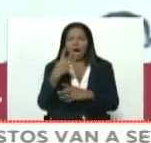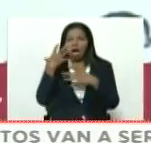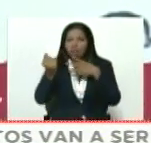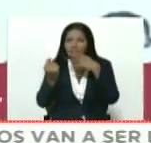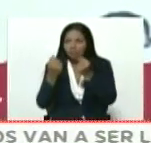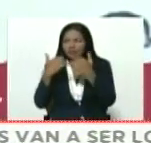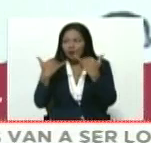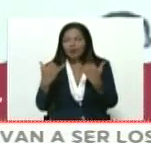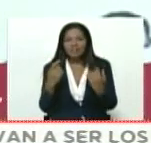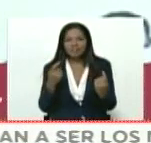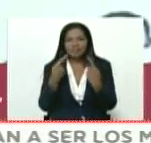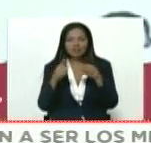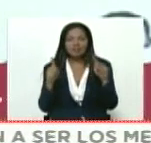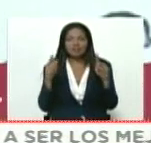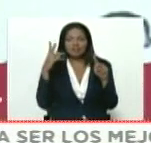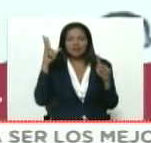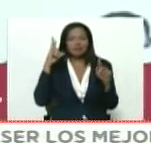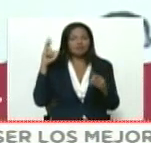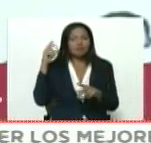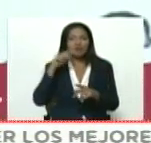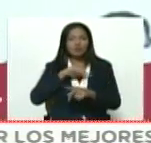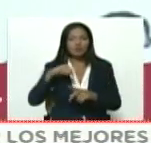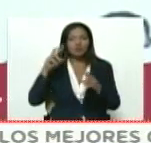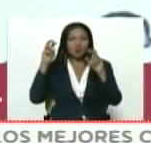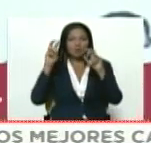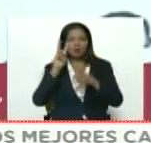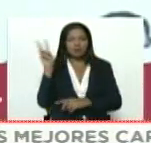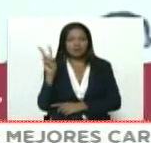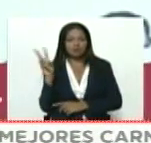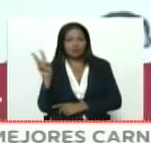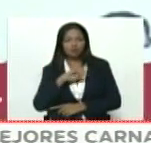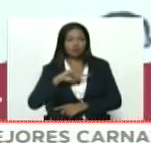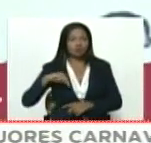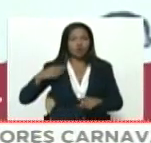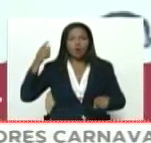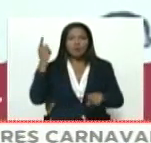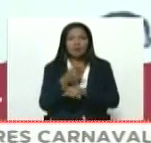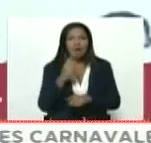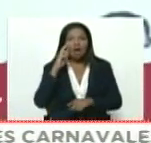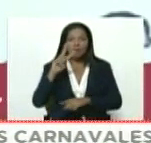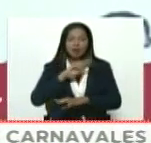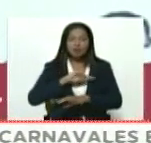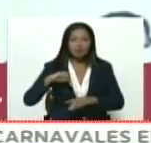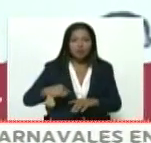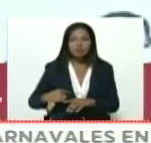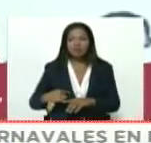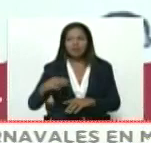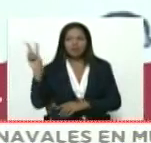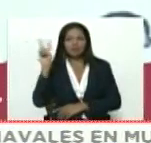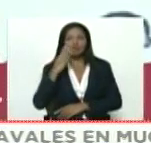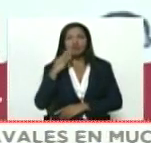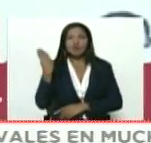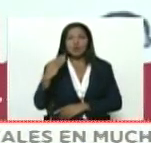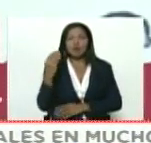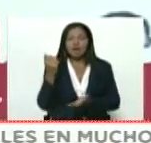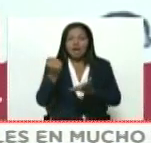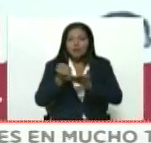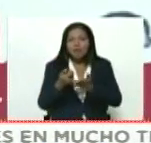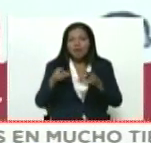entenderla, a escuchar a la Venezuela nueva. Estamos obligados a escuchar a la Venezuela joven y a